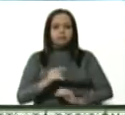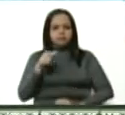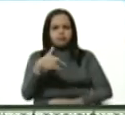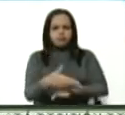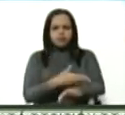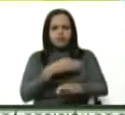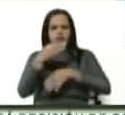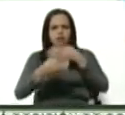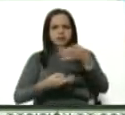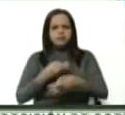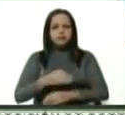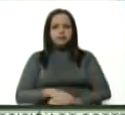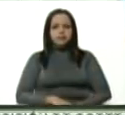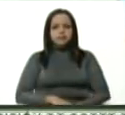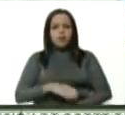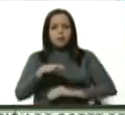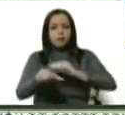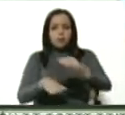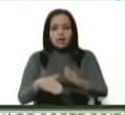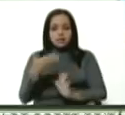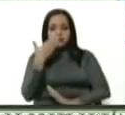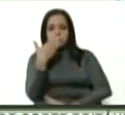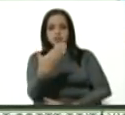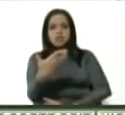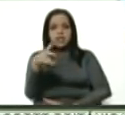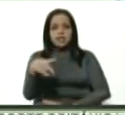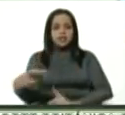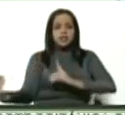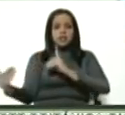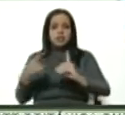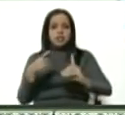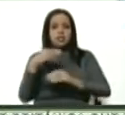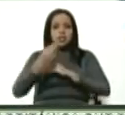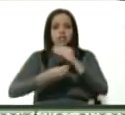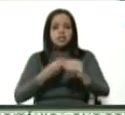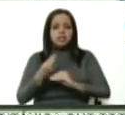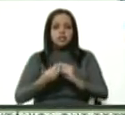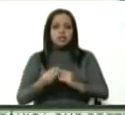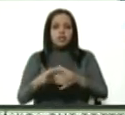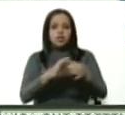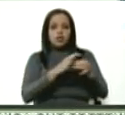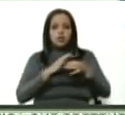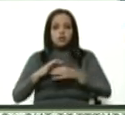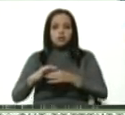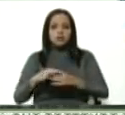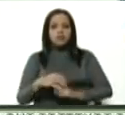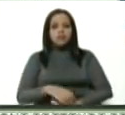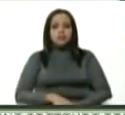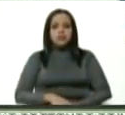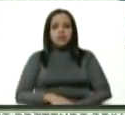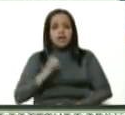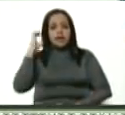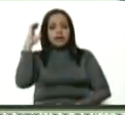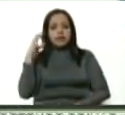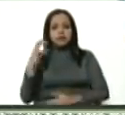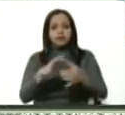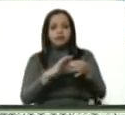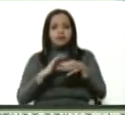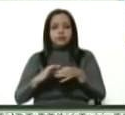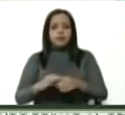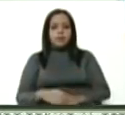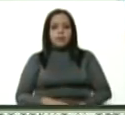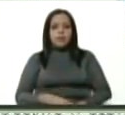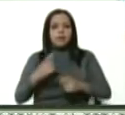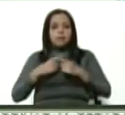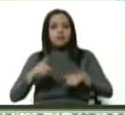comentaba, es un paso adelante en esta conversación que ha sostenido con Josep Borrell, pero sin duda la Unión Europea